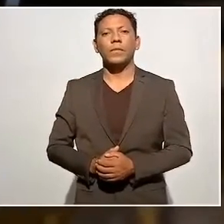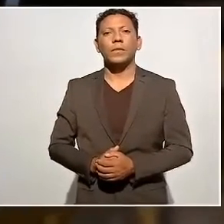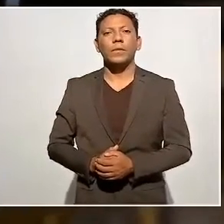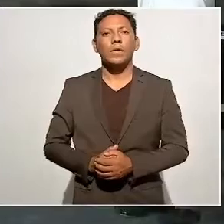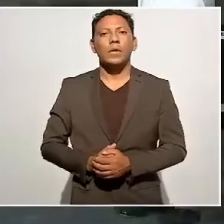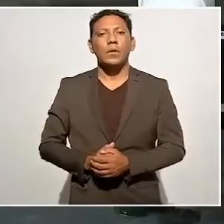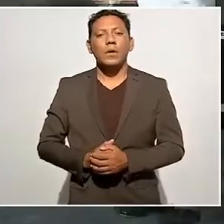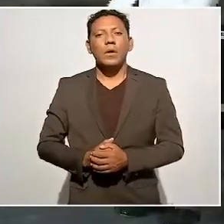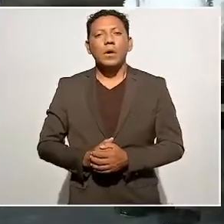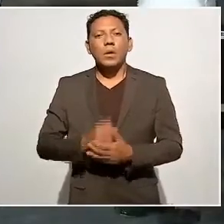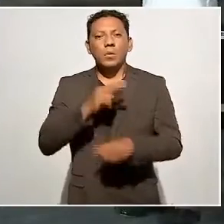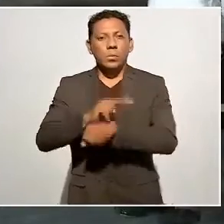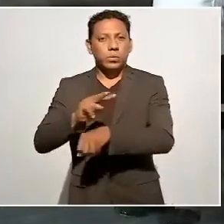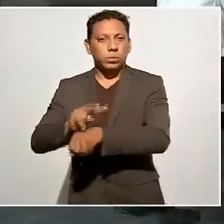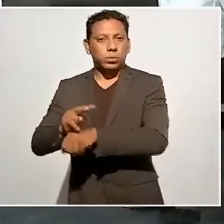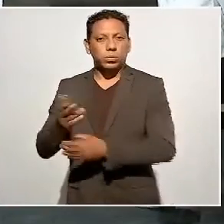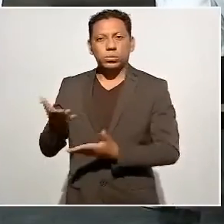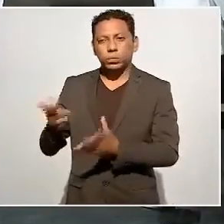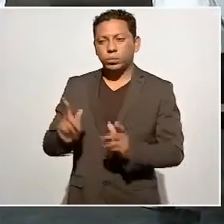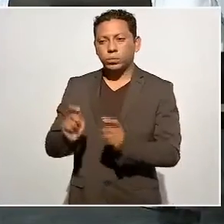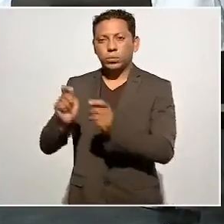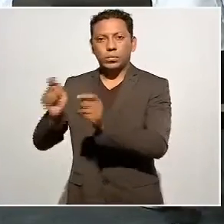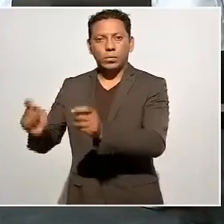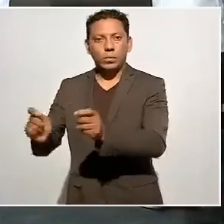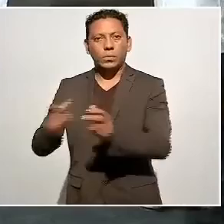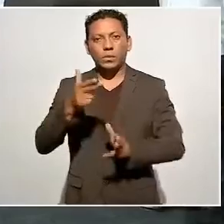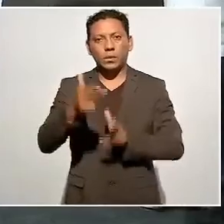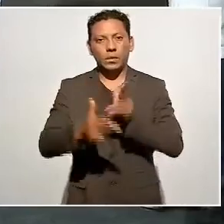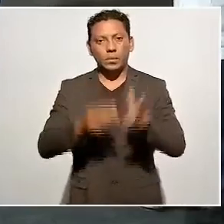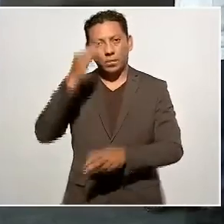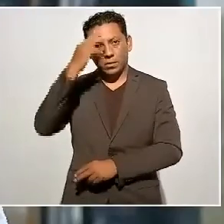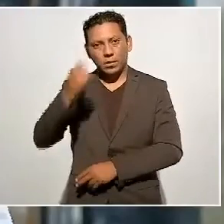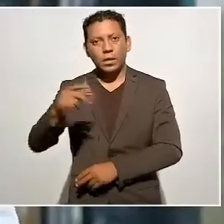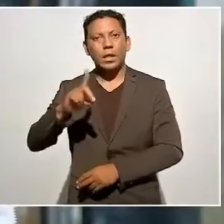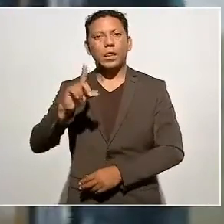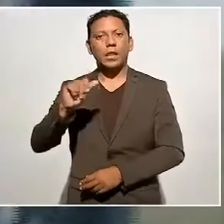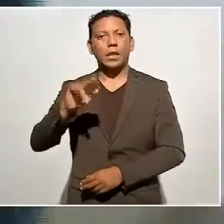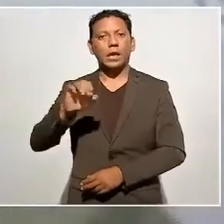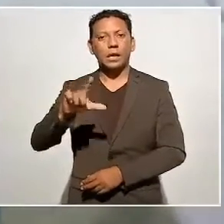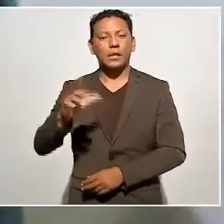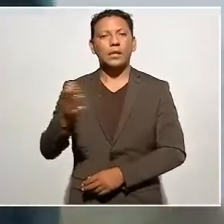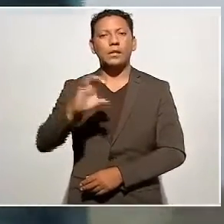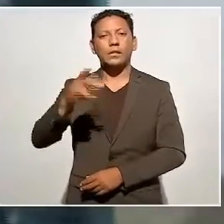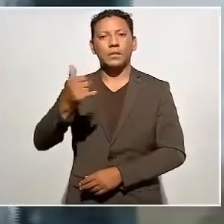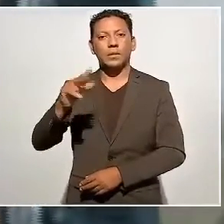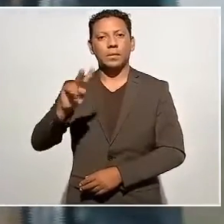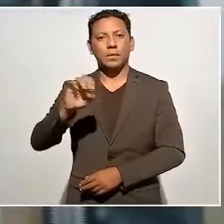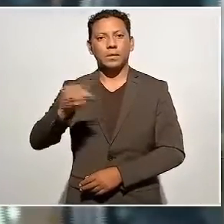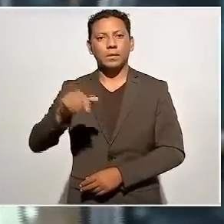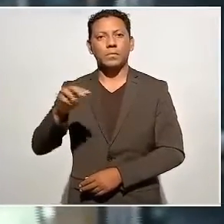El supervisor honorario del Tren Maya, Daniel Chávez Morán.